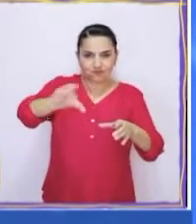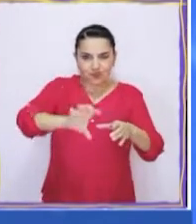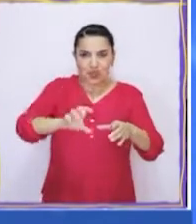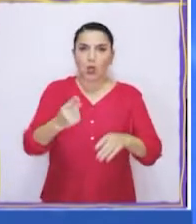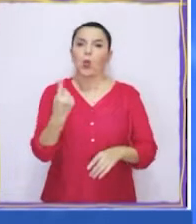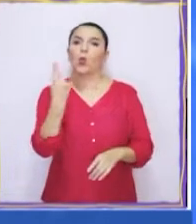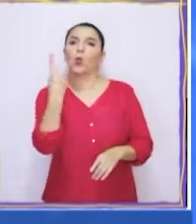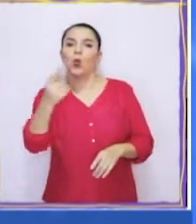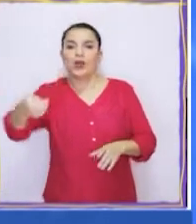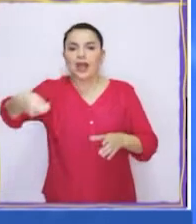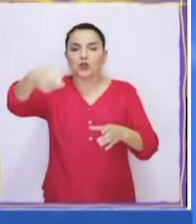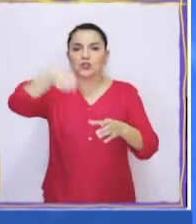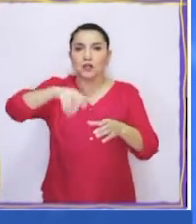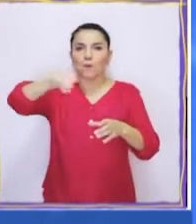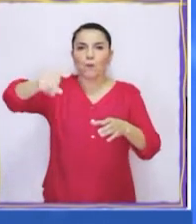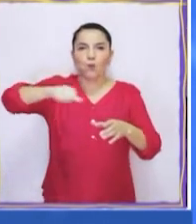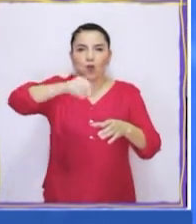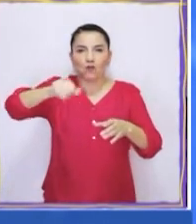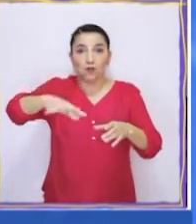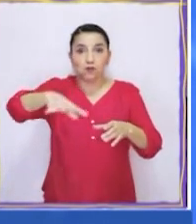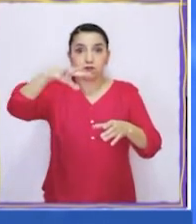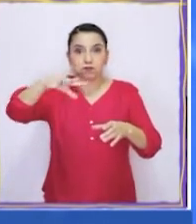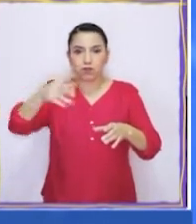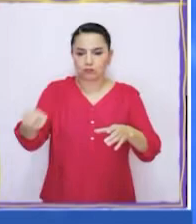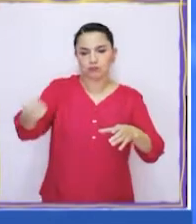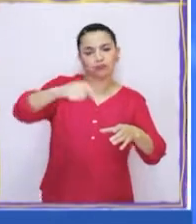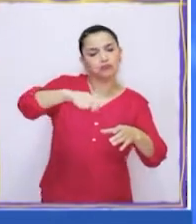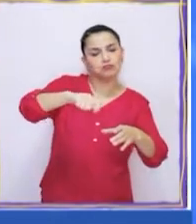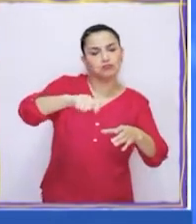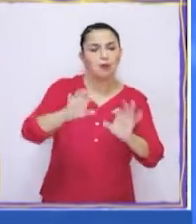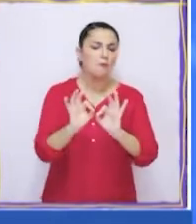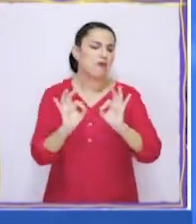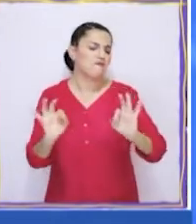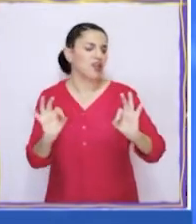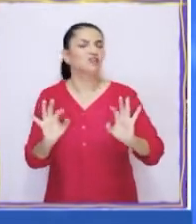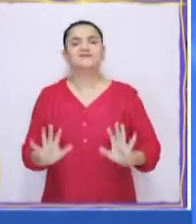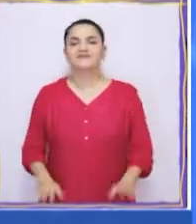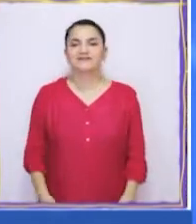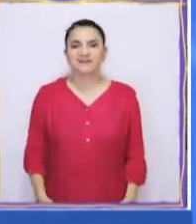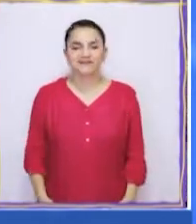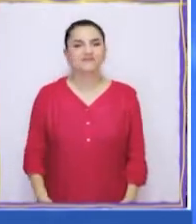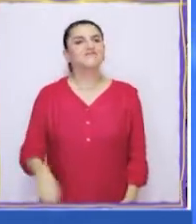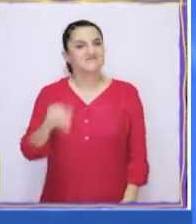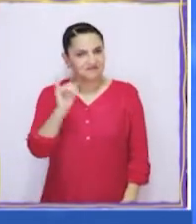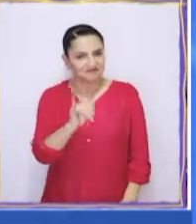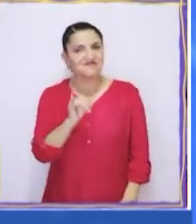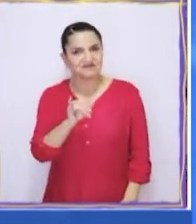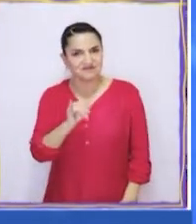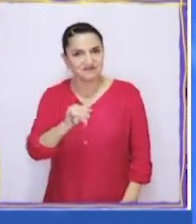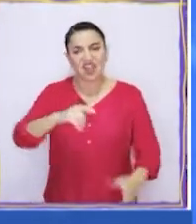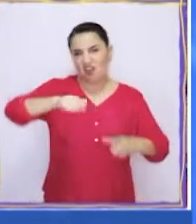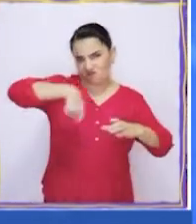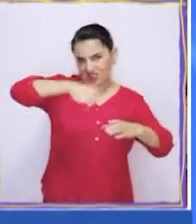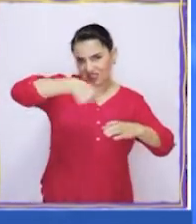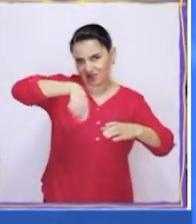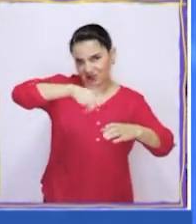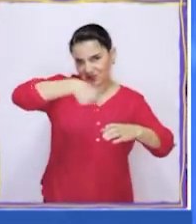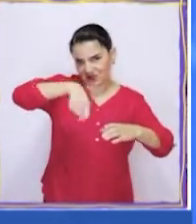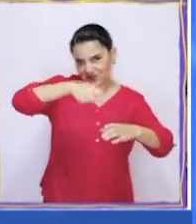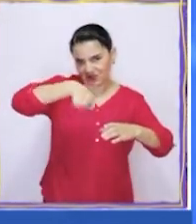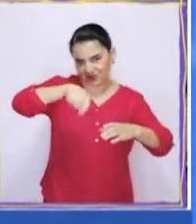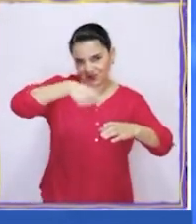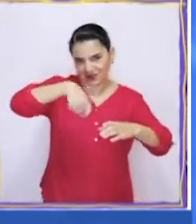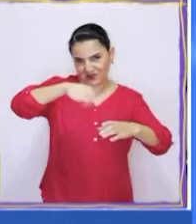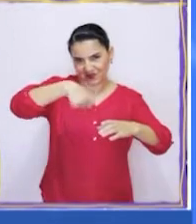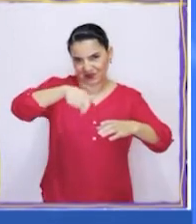y una cucharadita de polvo de venir aquí está mi cucharadita la echamos perfecto ahora sí batimos todo